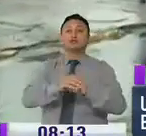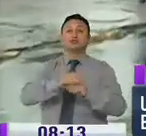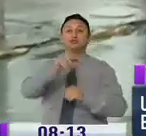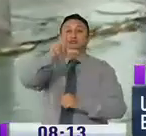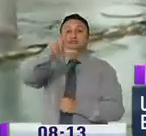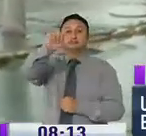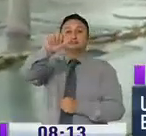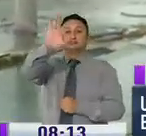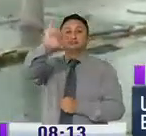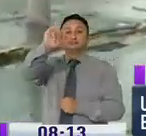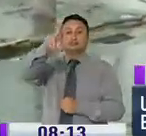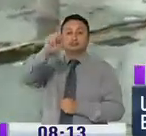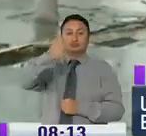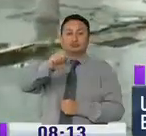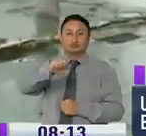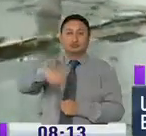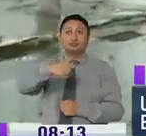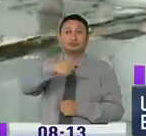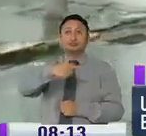Translatinos, justamente se encontraba